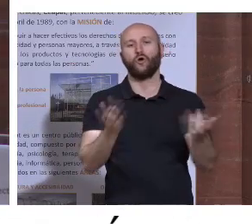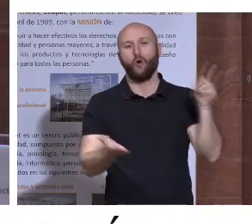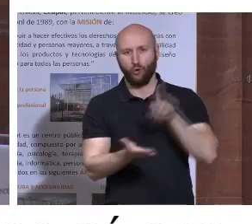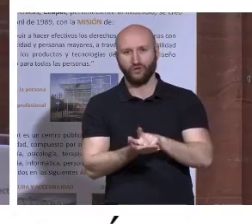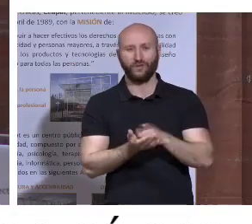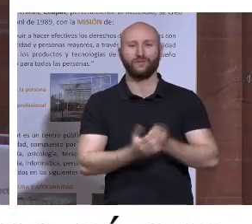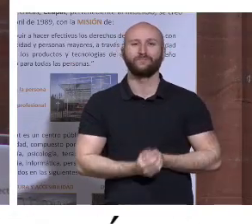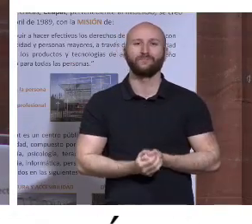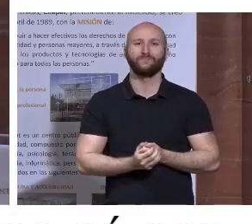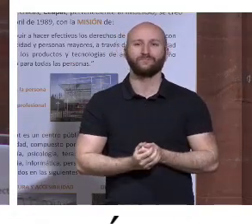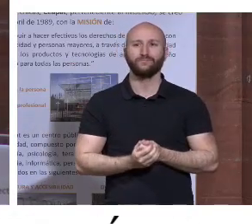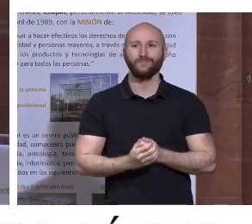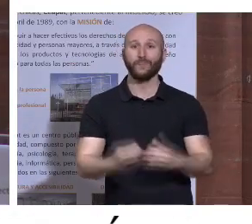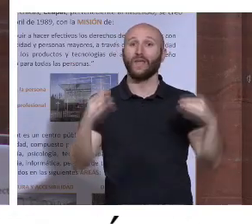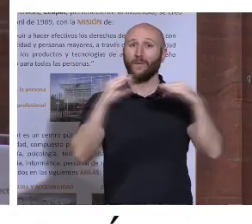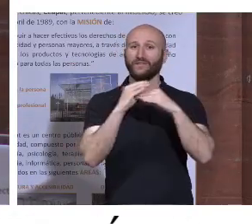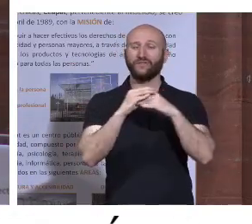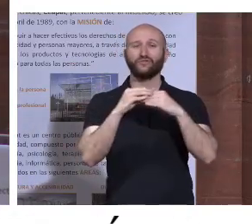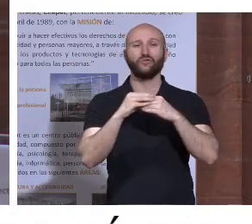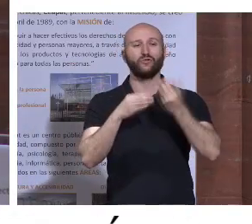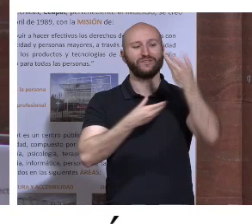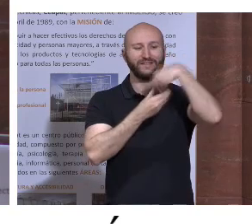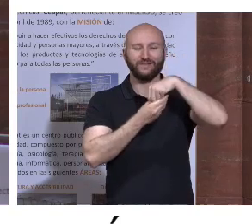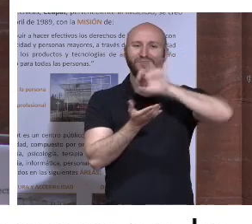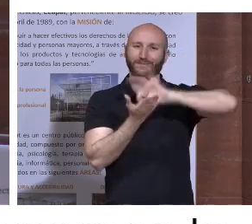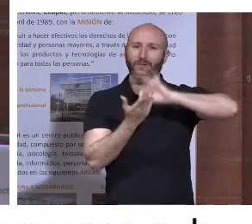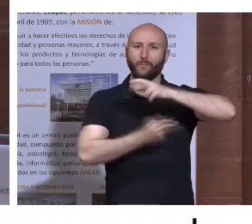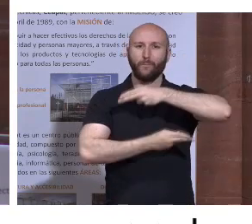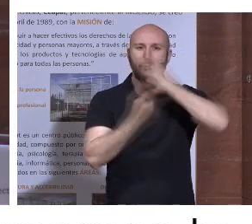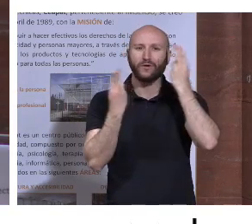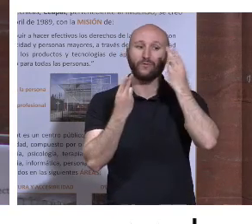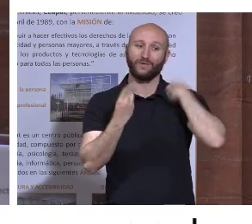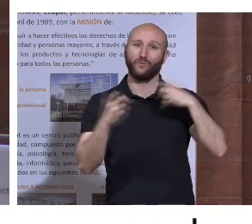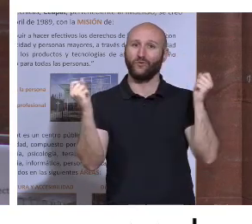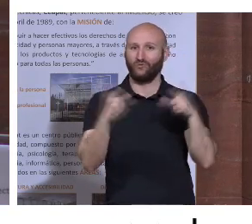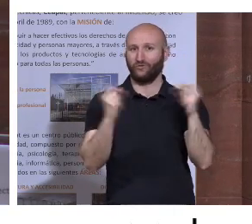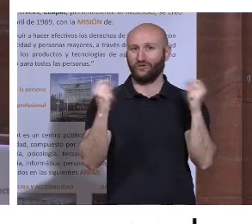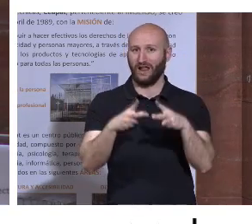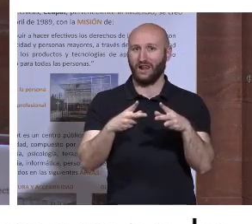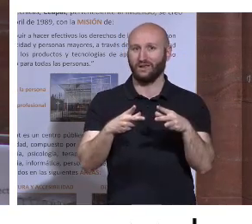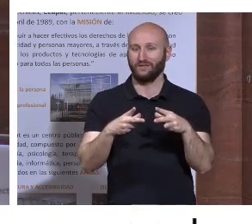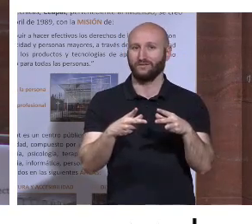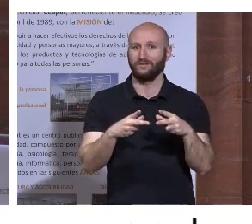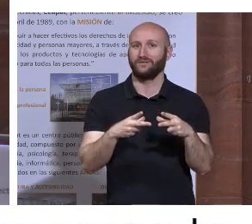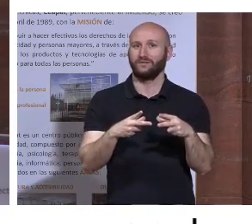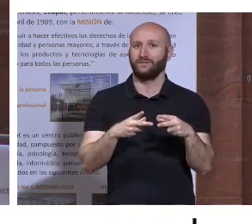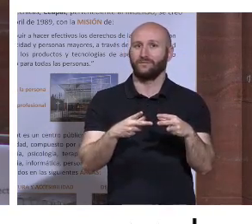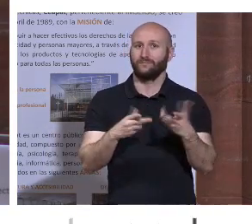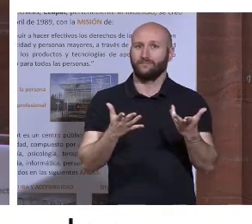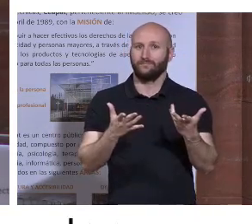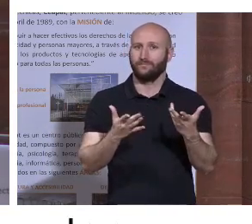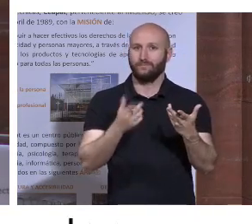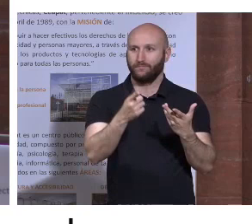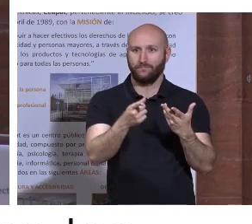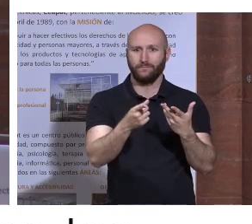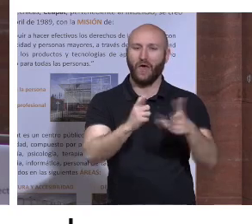Inserso con esos servidores públicos de la seguridad social que eran